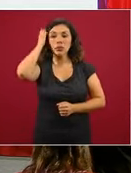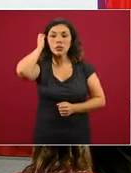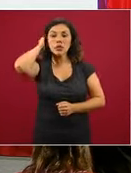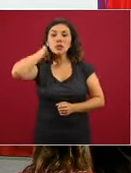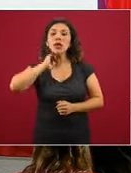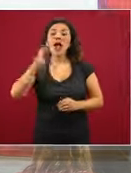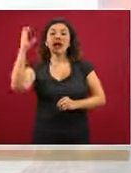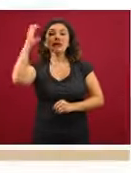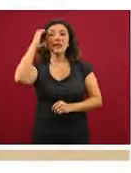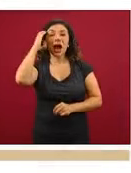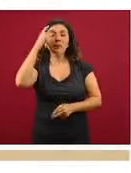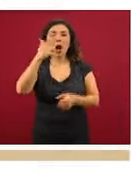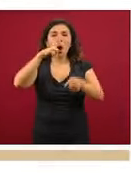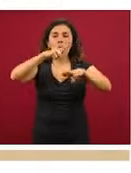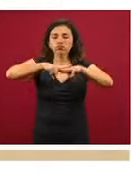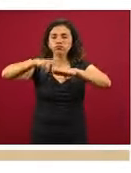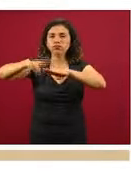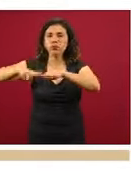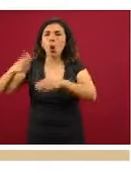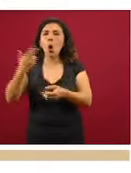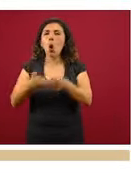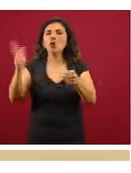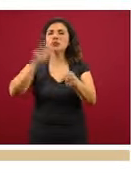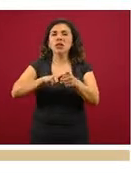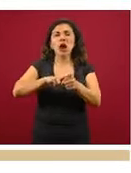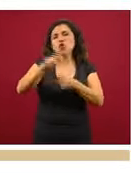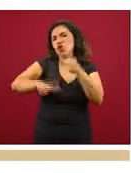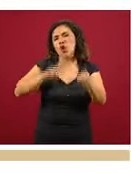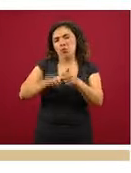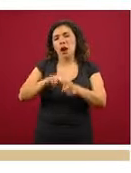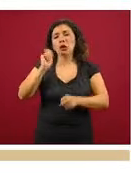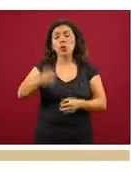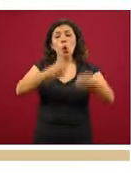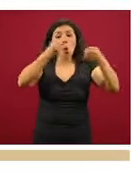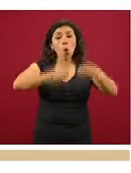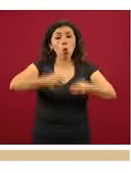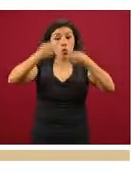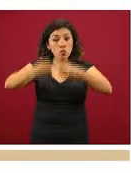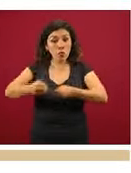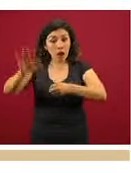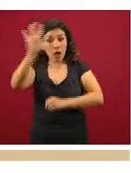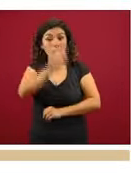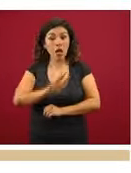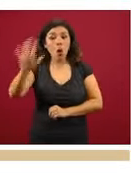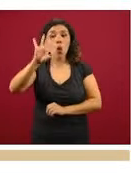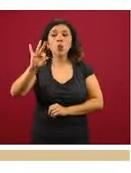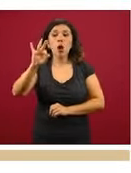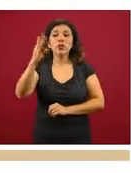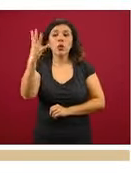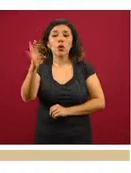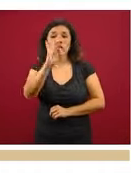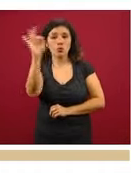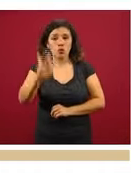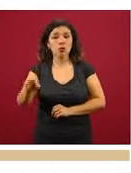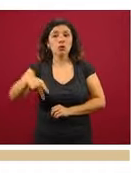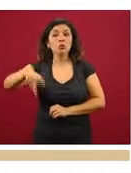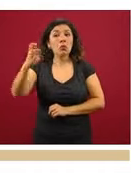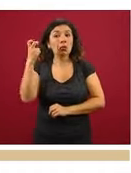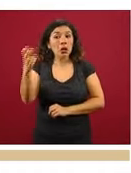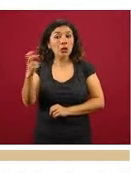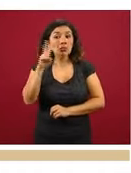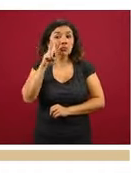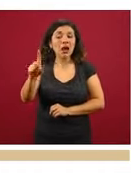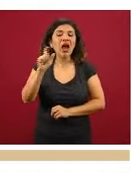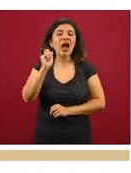de hospitalización general. La ocupación nacional es del 44%, pero siempre hemos visto que esto